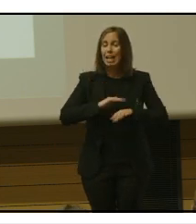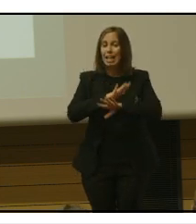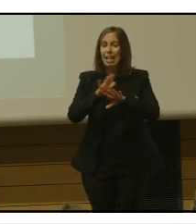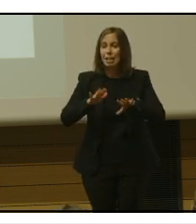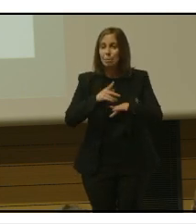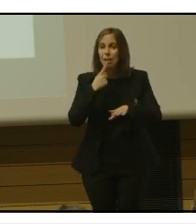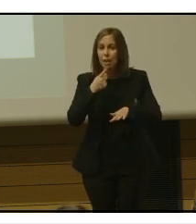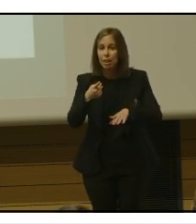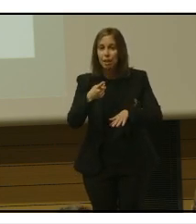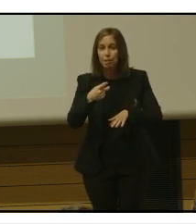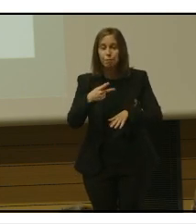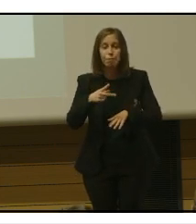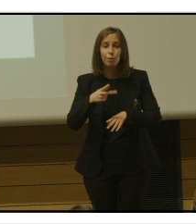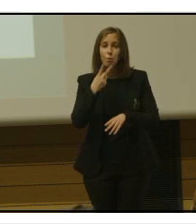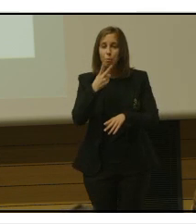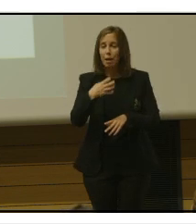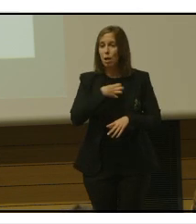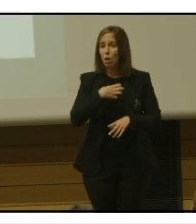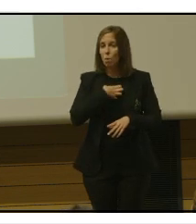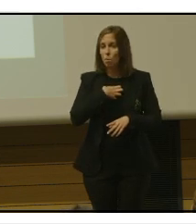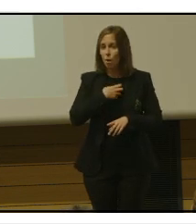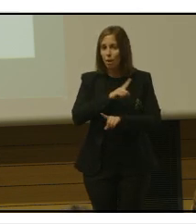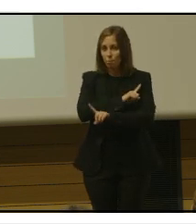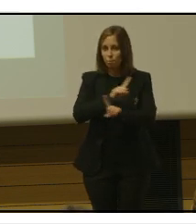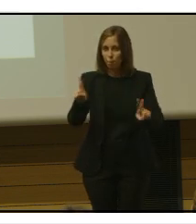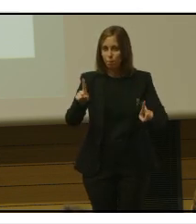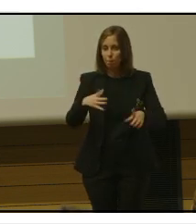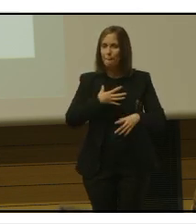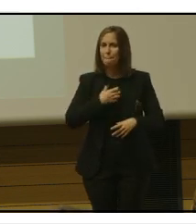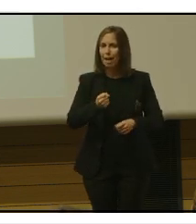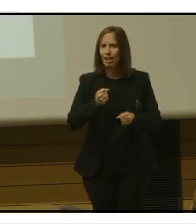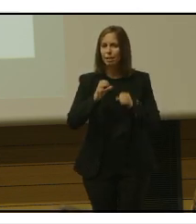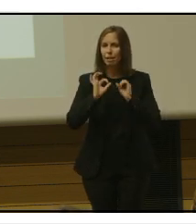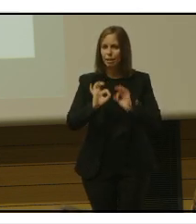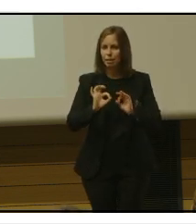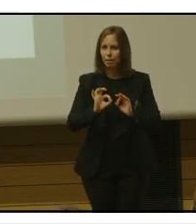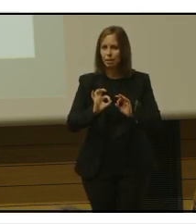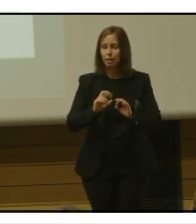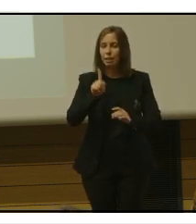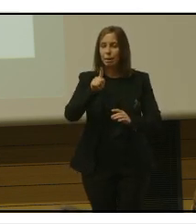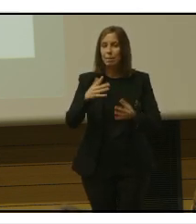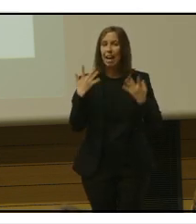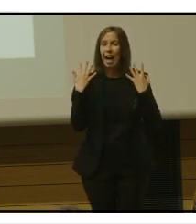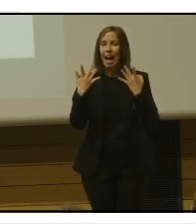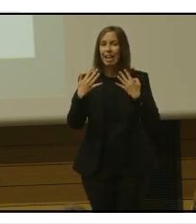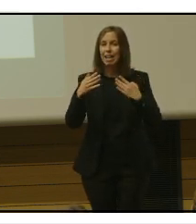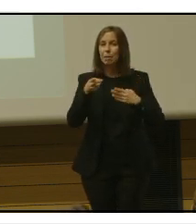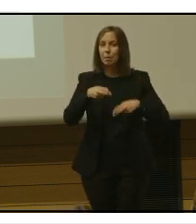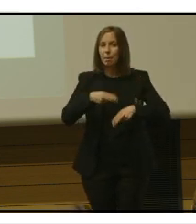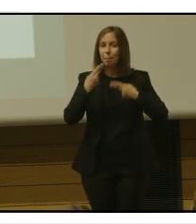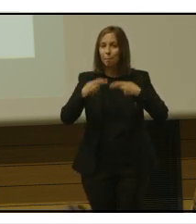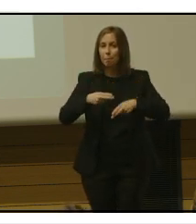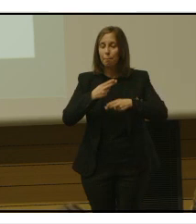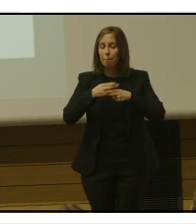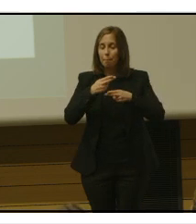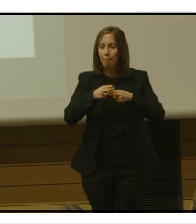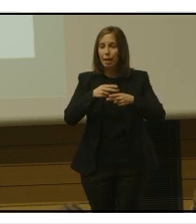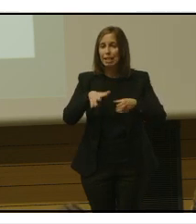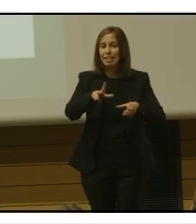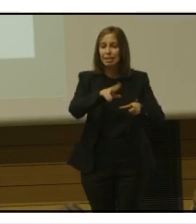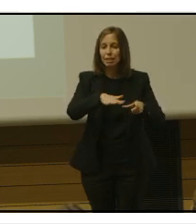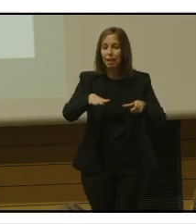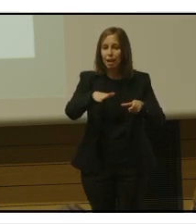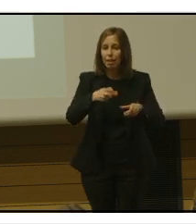valiente es decir que no se puede fumar en las playas y lo valiente es decir que no se puede fumar en las terrazas, como sucedió durante la